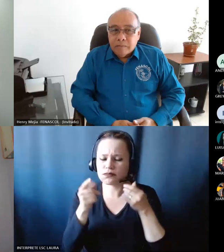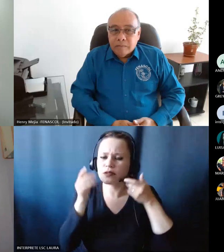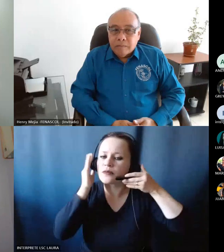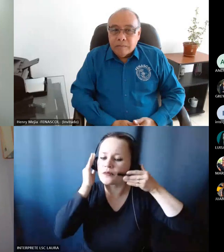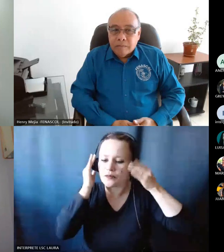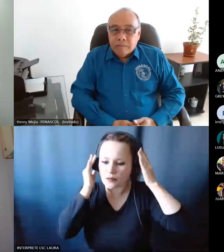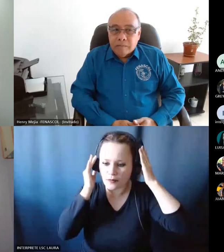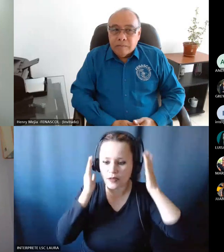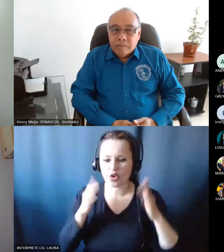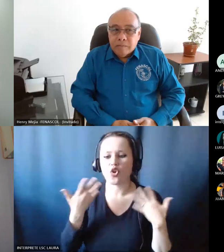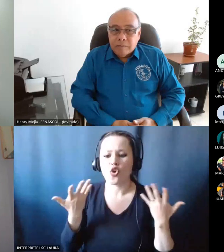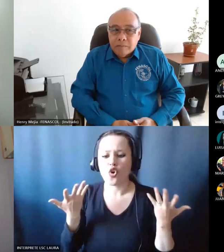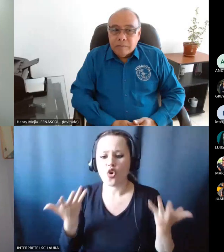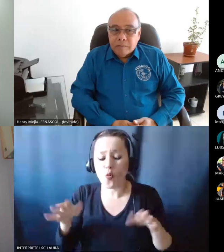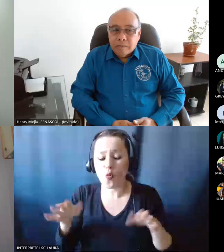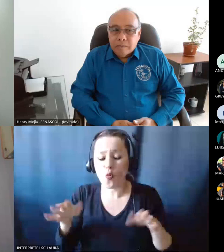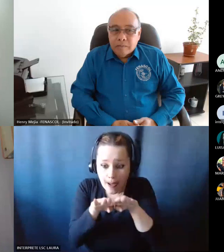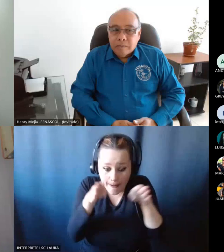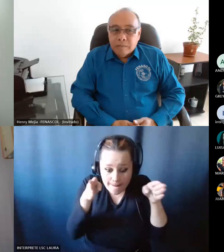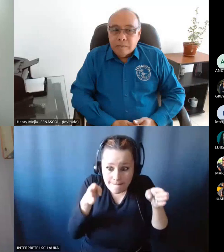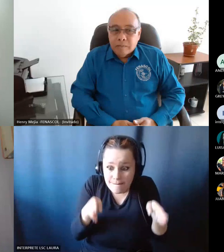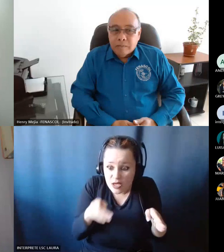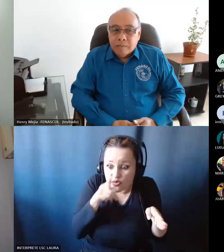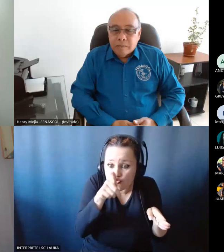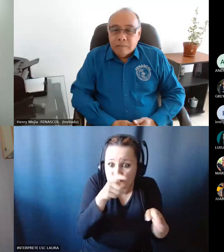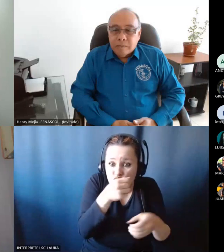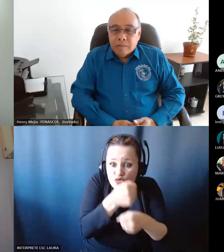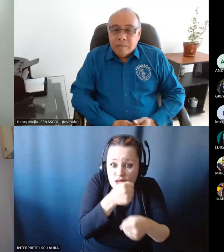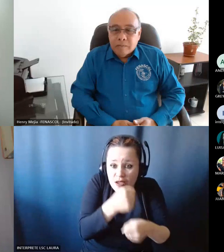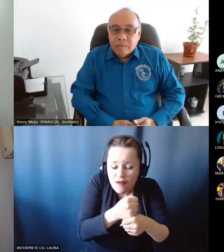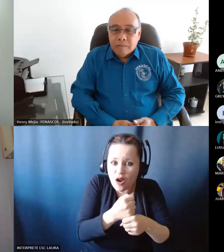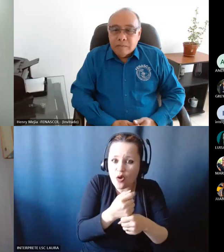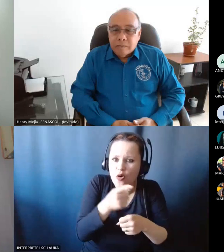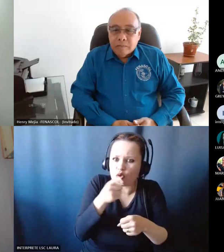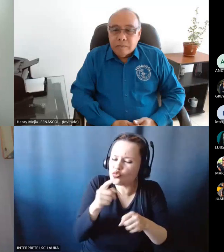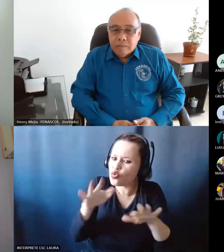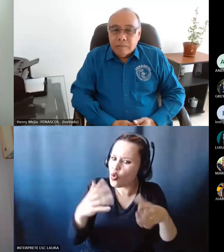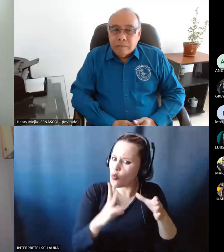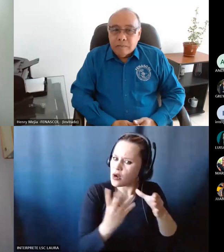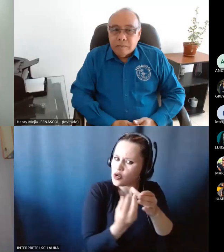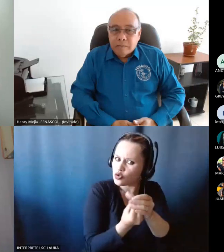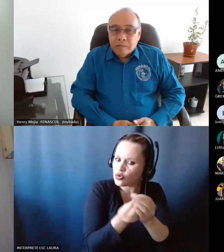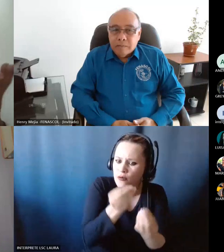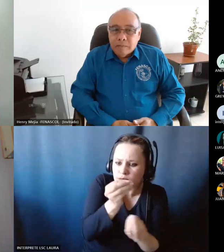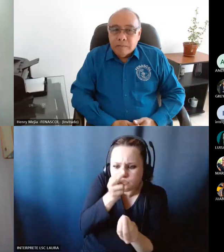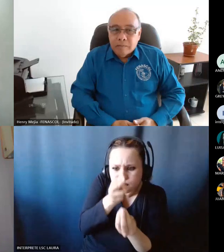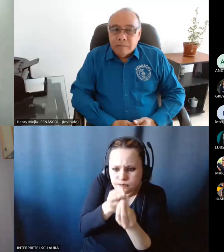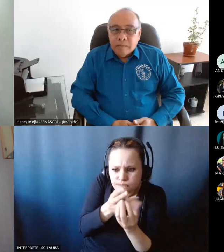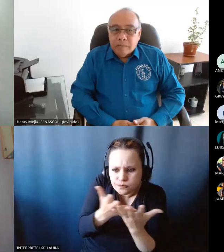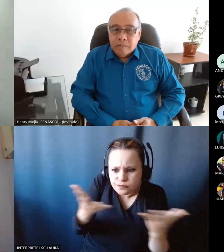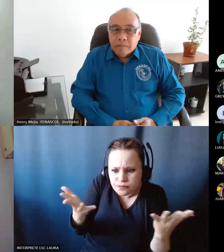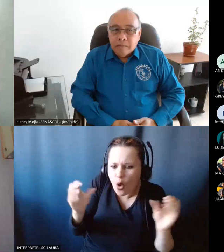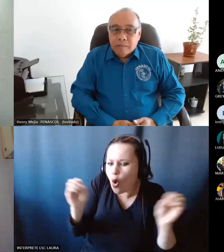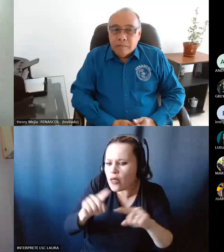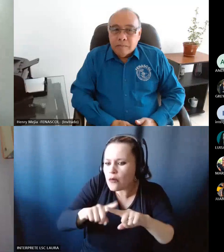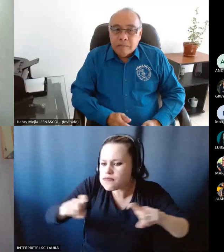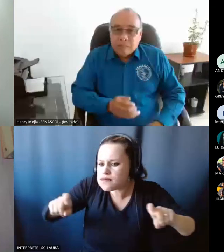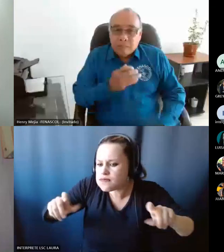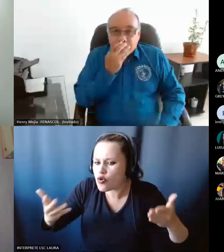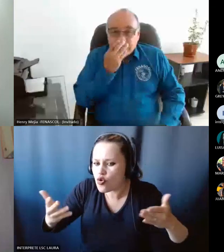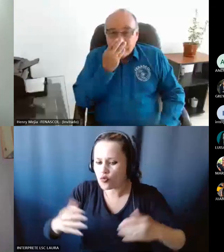Cómo se coordina una de las mesas más importantes en materia de inclusión y diversidad Bueno muchísimas gracias